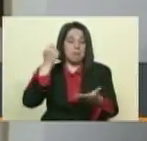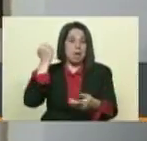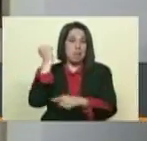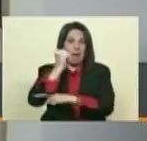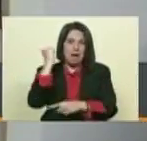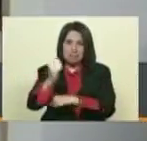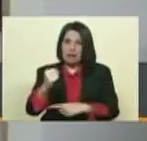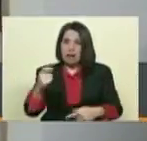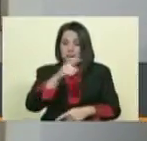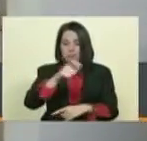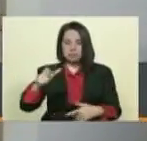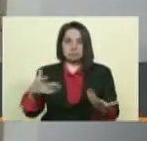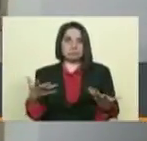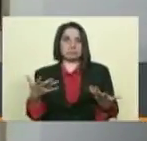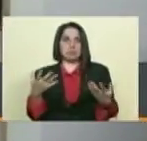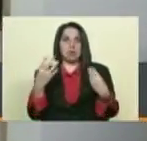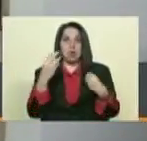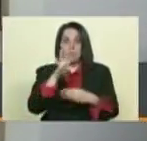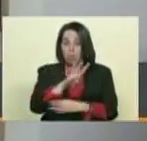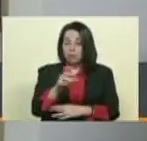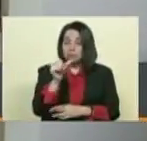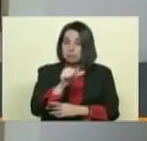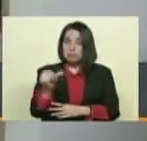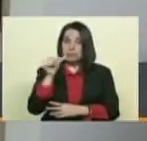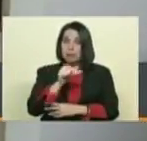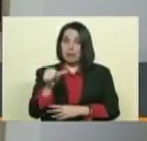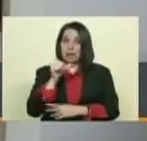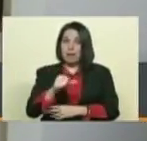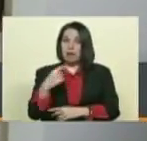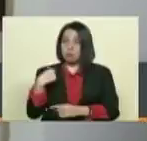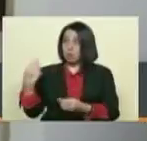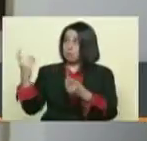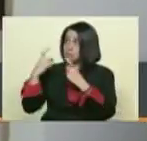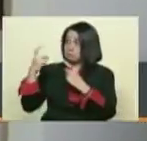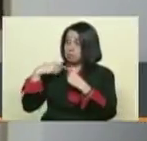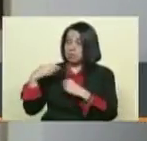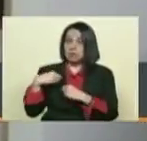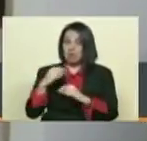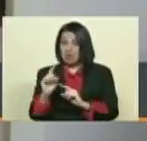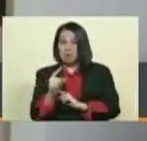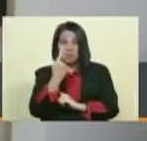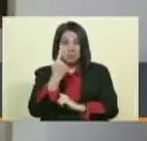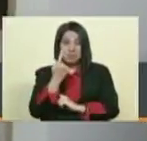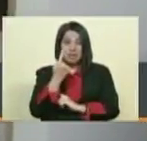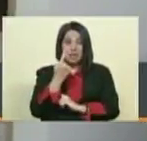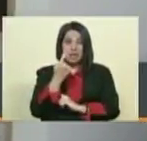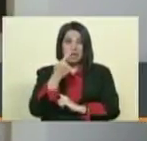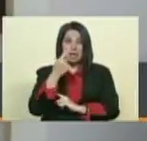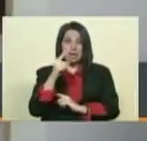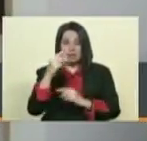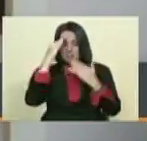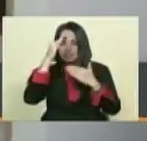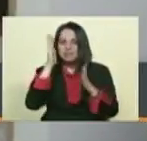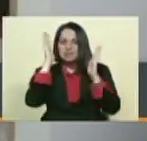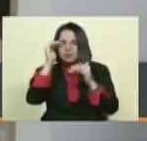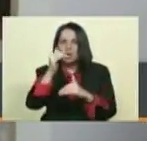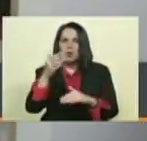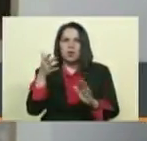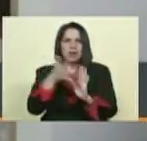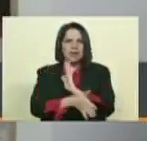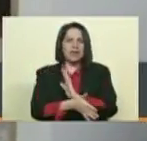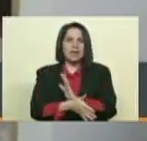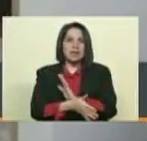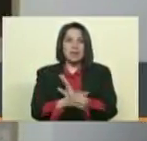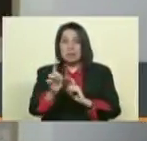eso, que apenas llegamos, hace 4 semanas, como usted nos los ha instruido, una de las principales prioridades que hemos atendido es